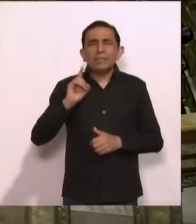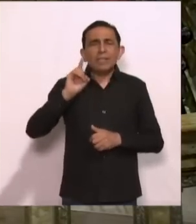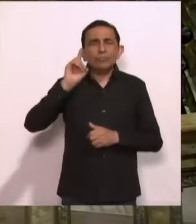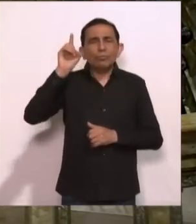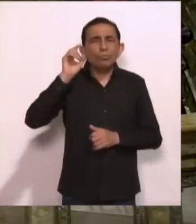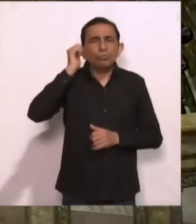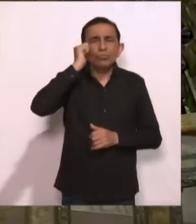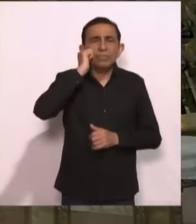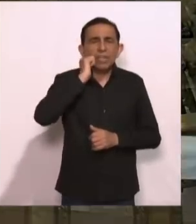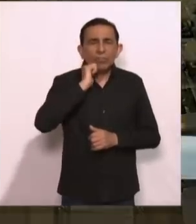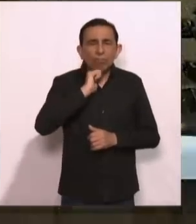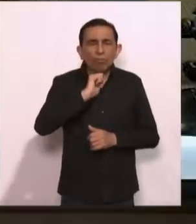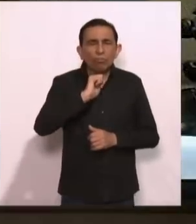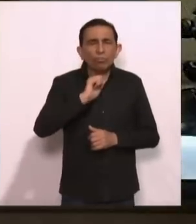tú,